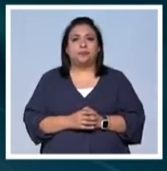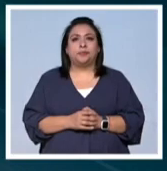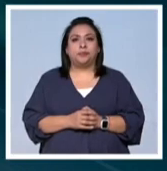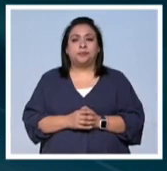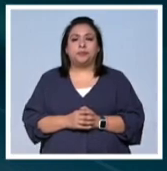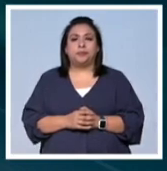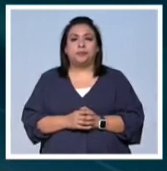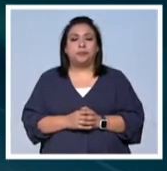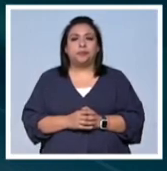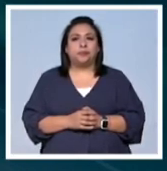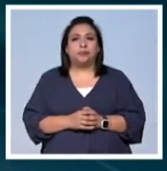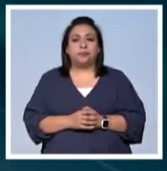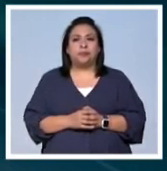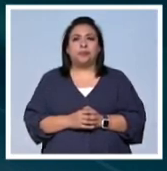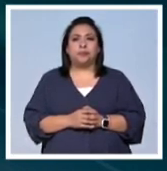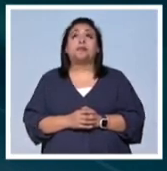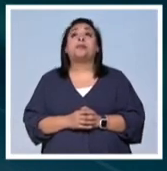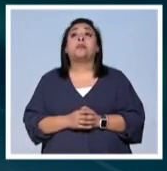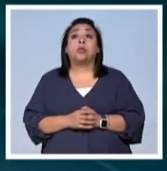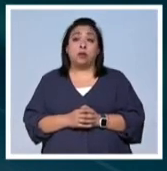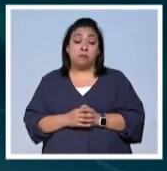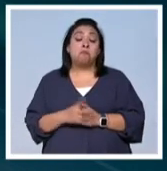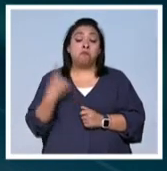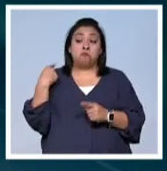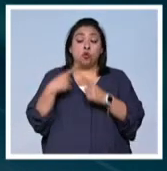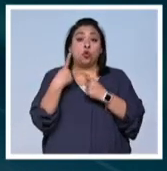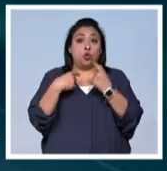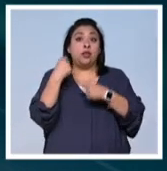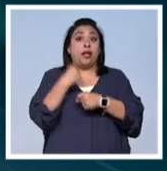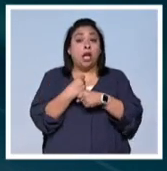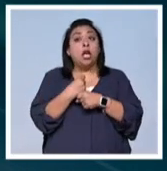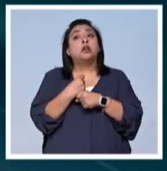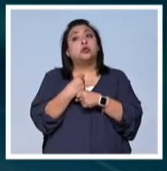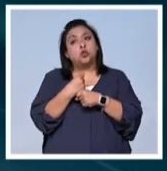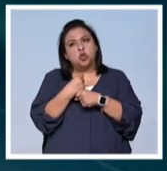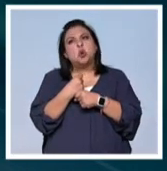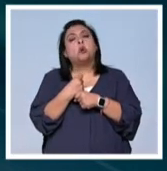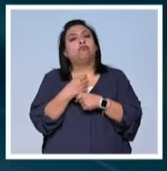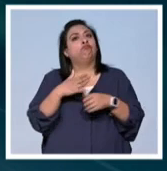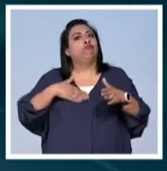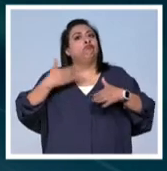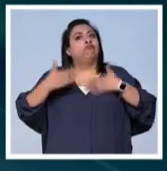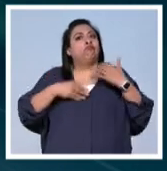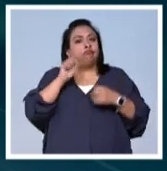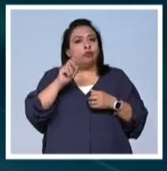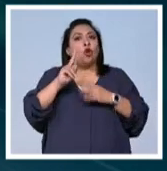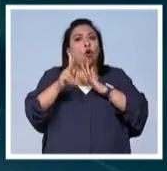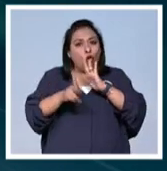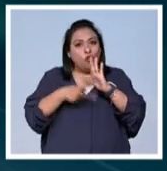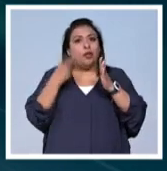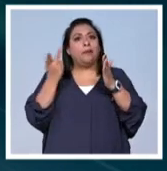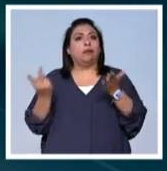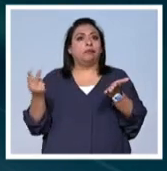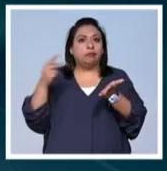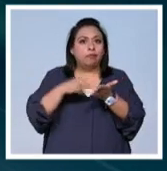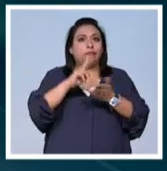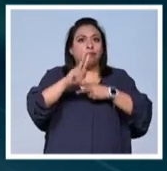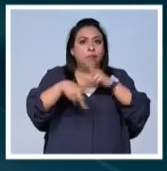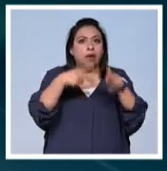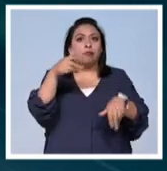lo suplico no puedo ayudarte en eso fue un año en ser sentido de enorme alegría por regresar a la actividad presencial